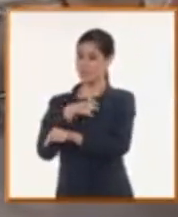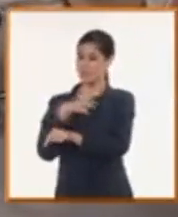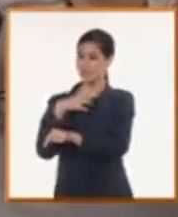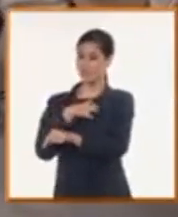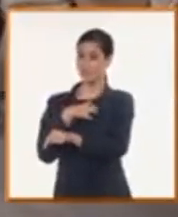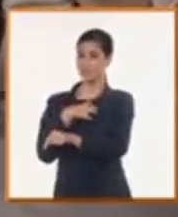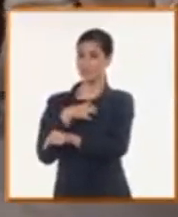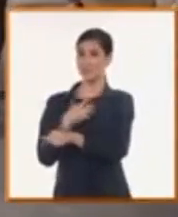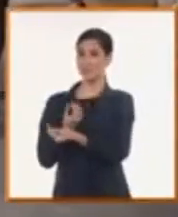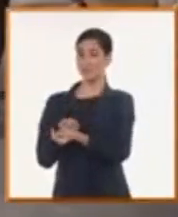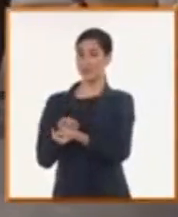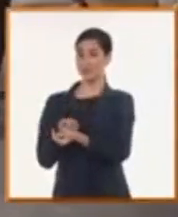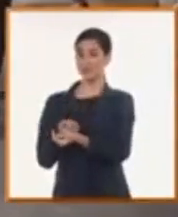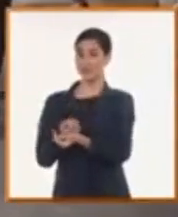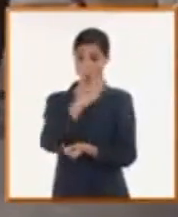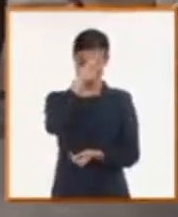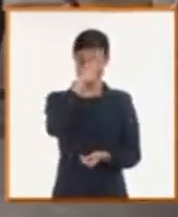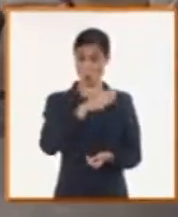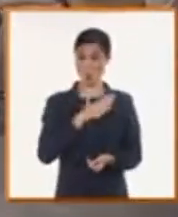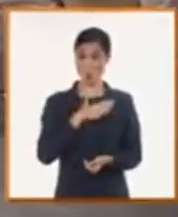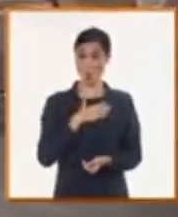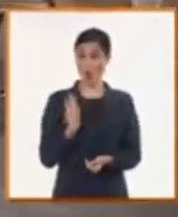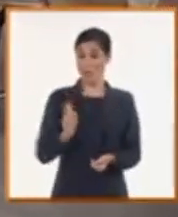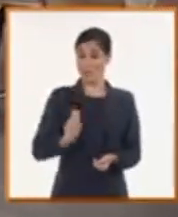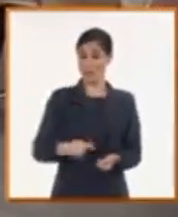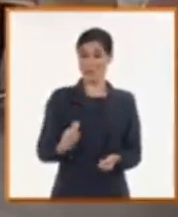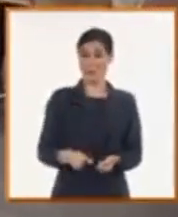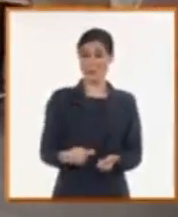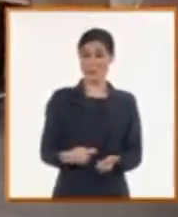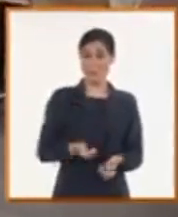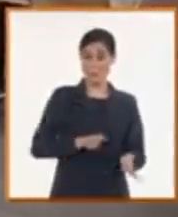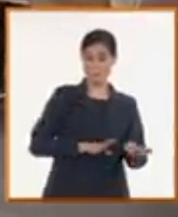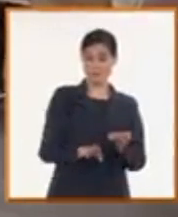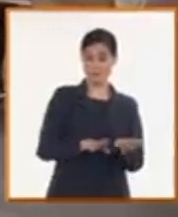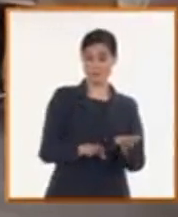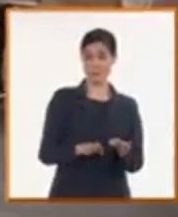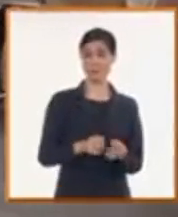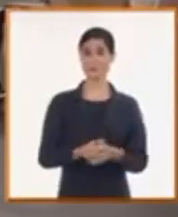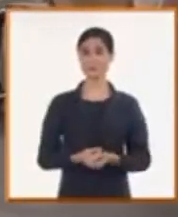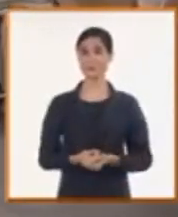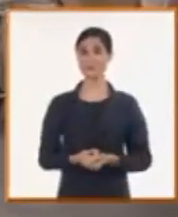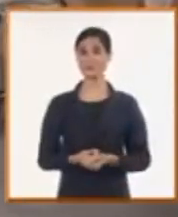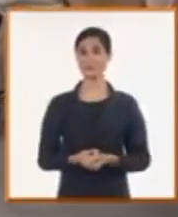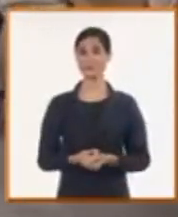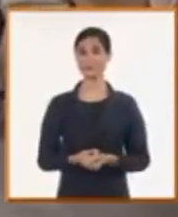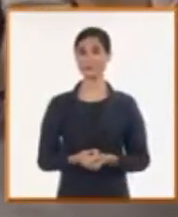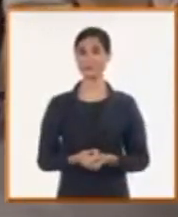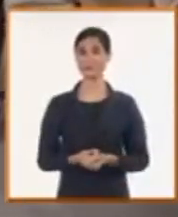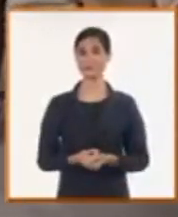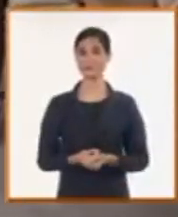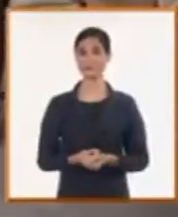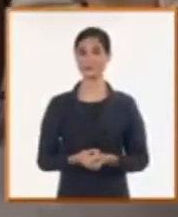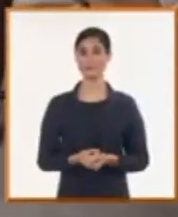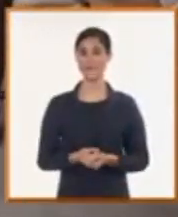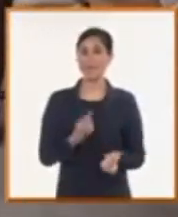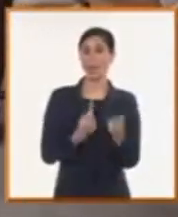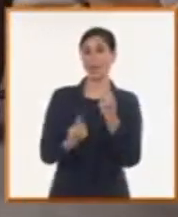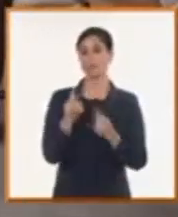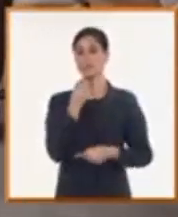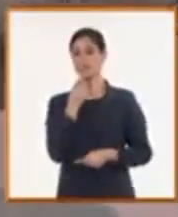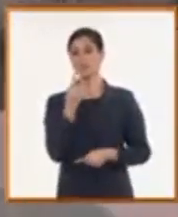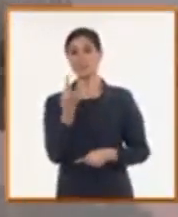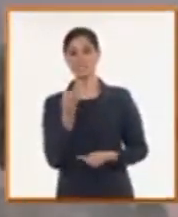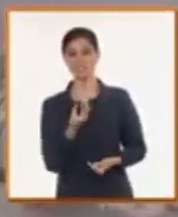estructuras militares que nos permitieran. ¿Quién se la iba a dar? ¿Quién le dio la arma? No sé. Bueno, se dice que Israel. Al final, detrás de esto